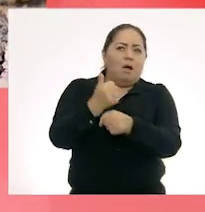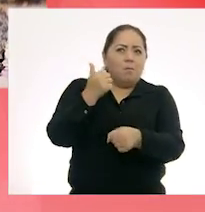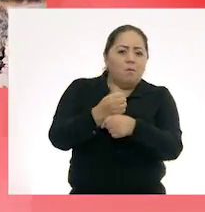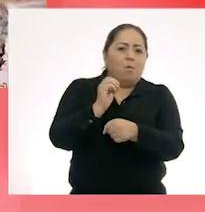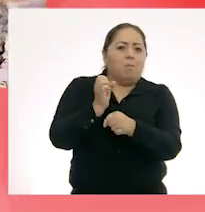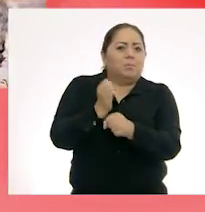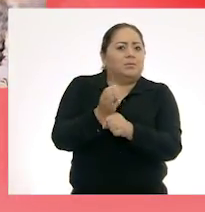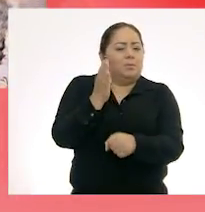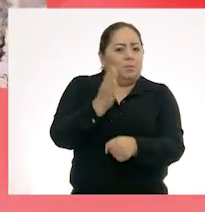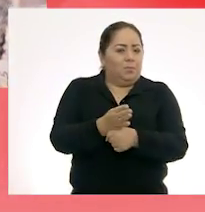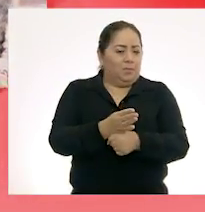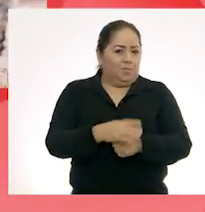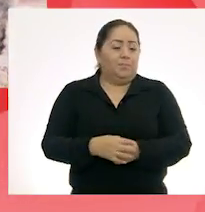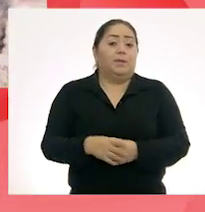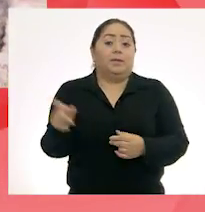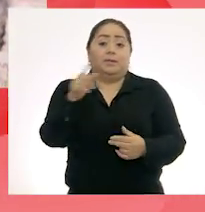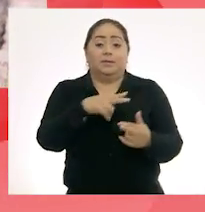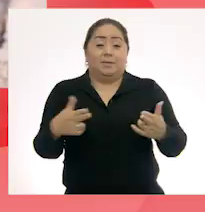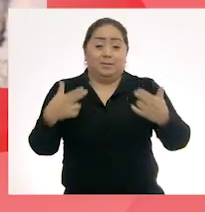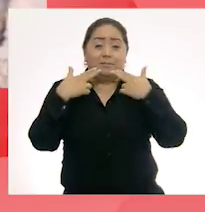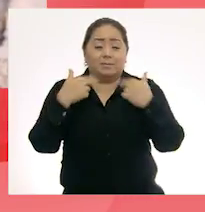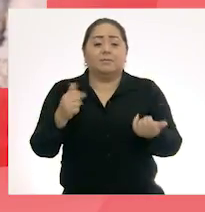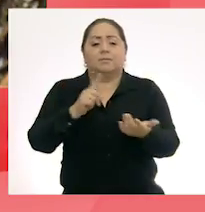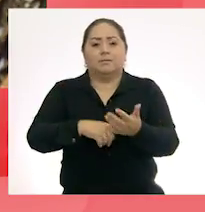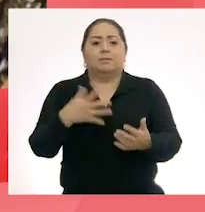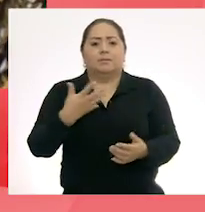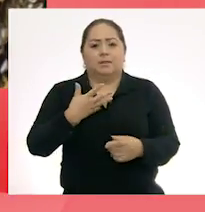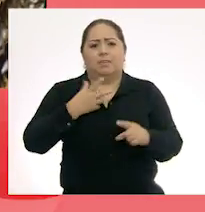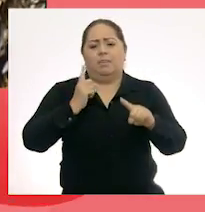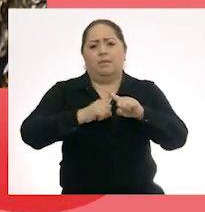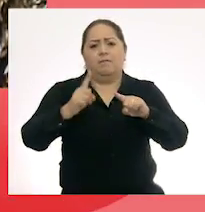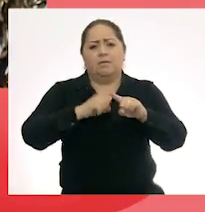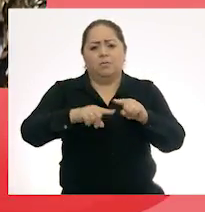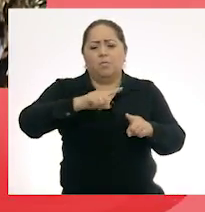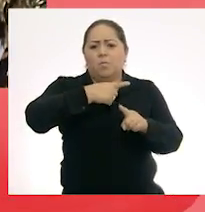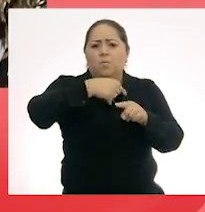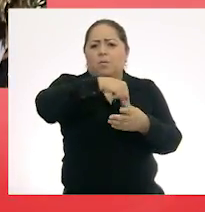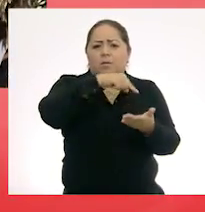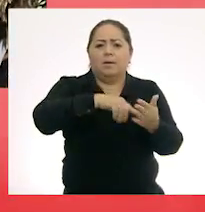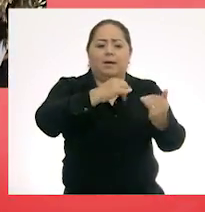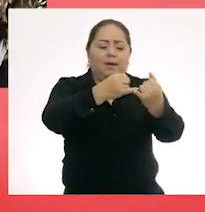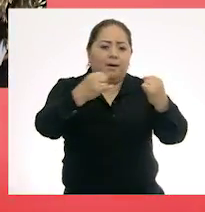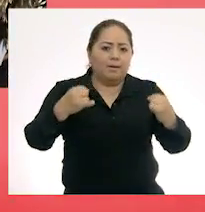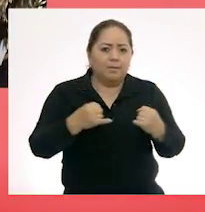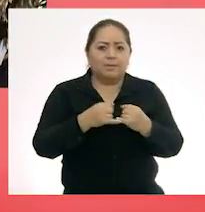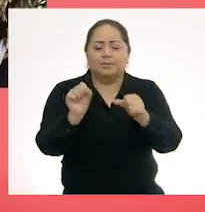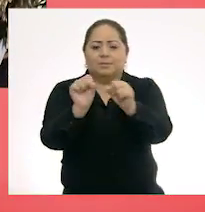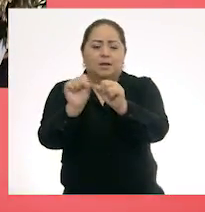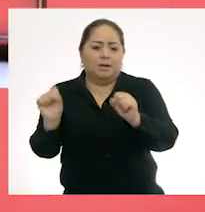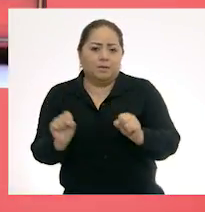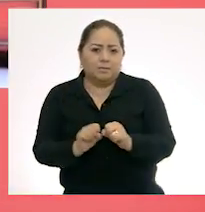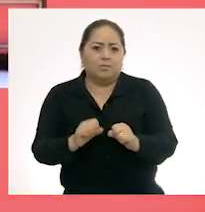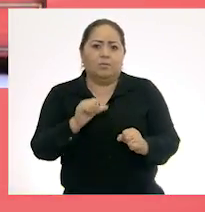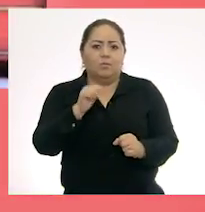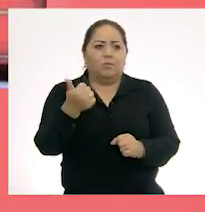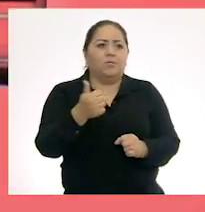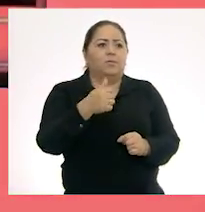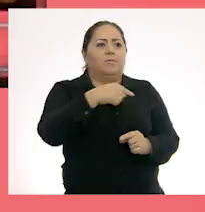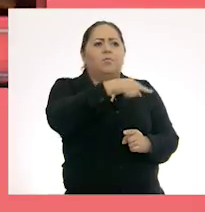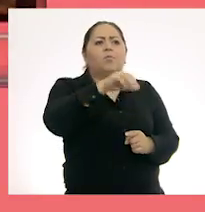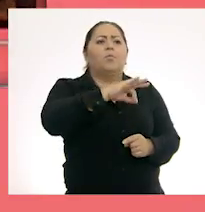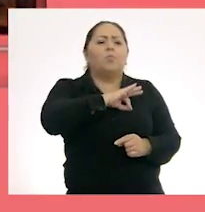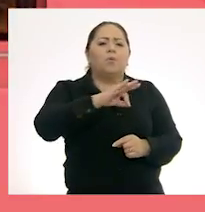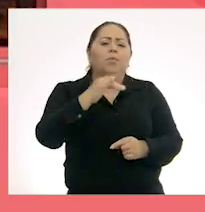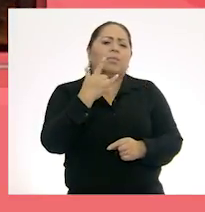sus bisabuelos. En Hacienda Viborillas contamos con diferentes espacios como jardines, salones, unos salones cava donde se